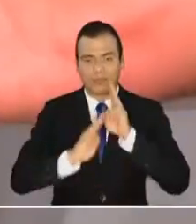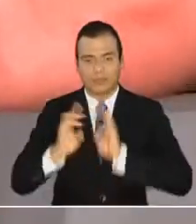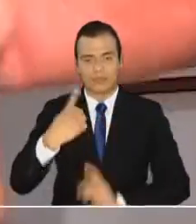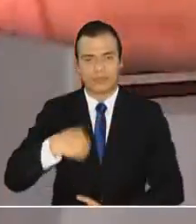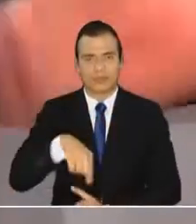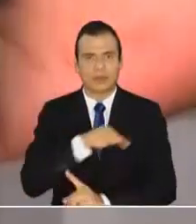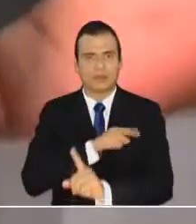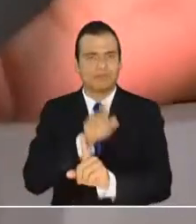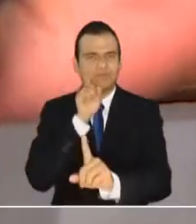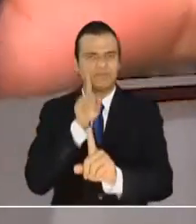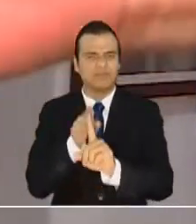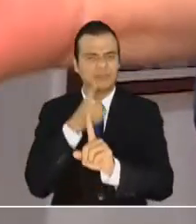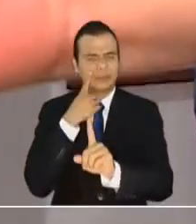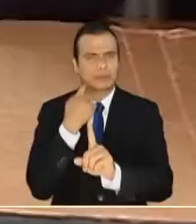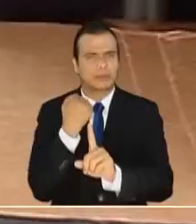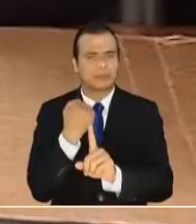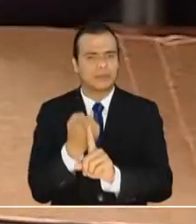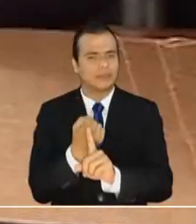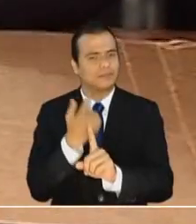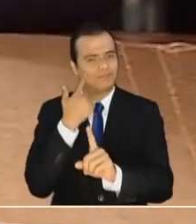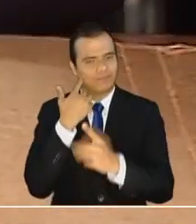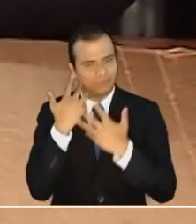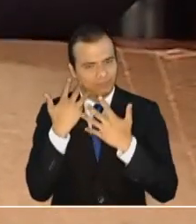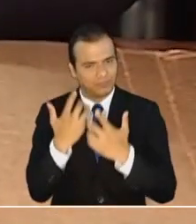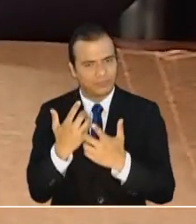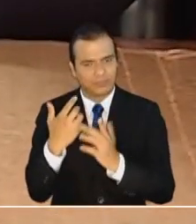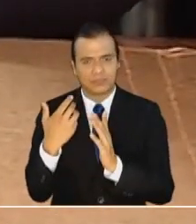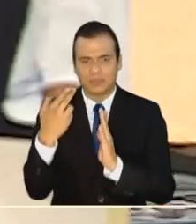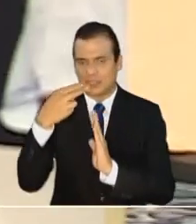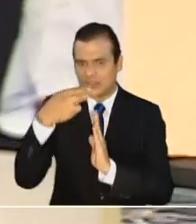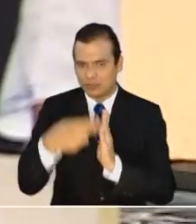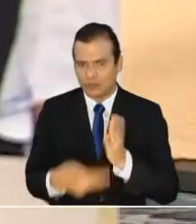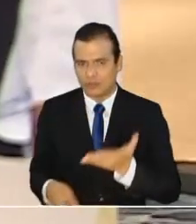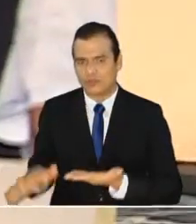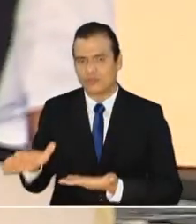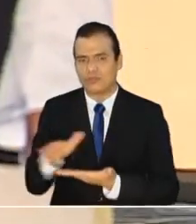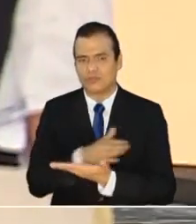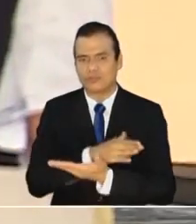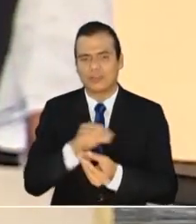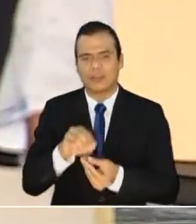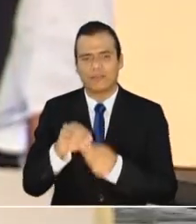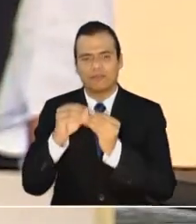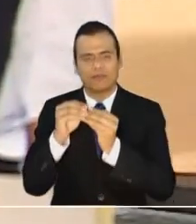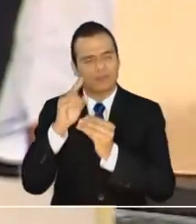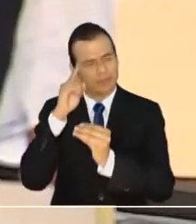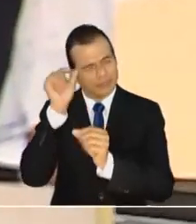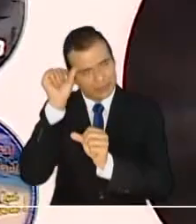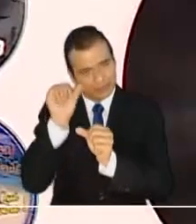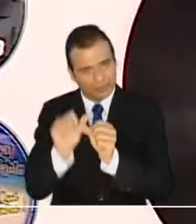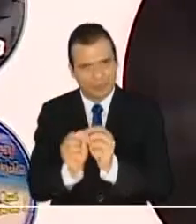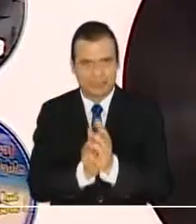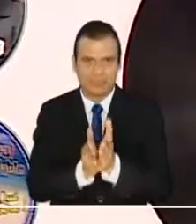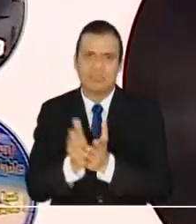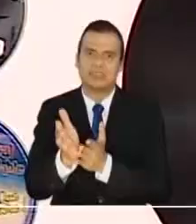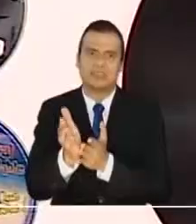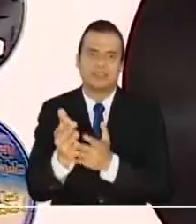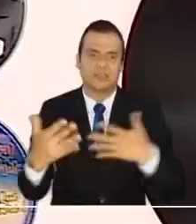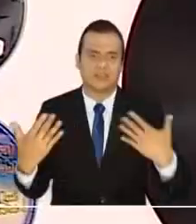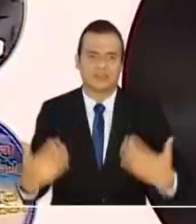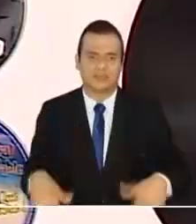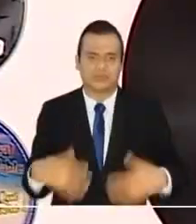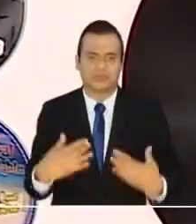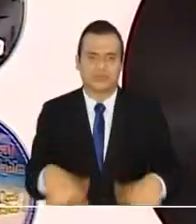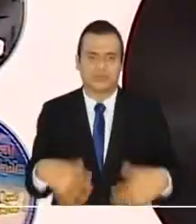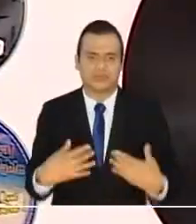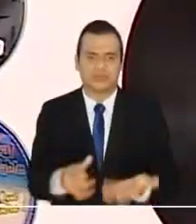conservar toda esta memoria, todo este acervo musical. Por ejemplo, el Fantasma del Circo es un tremendo guaguancó